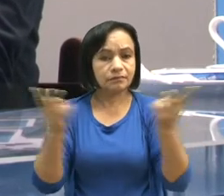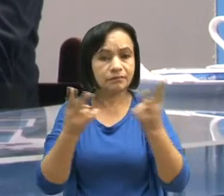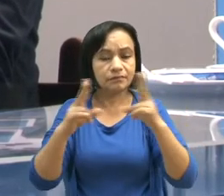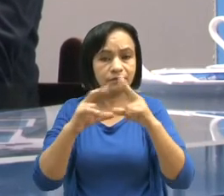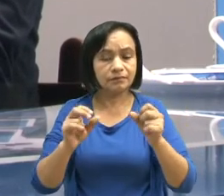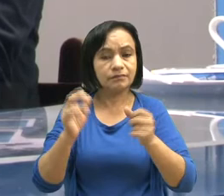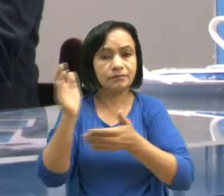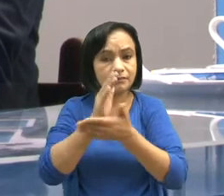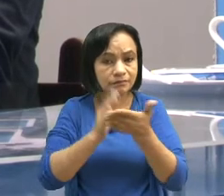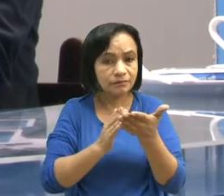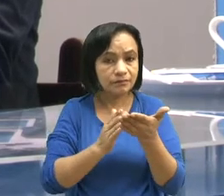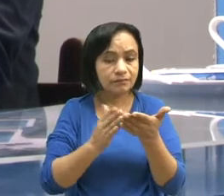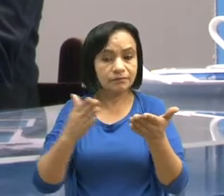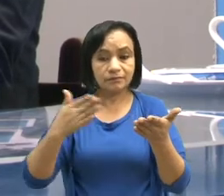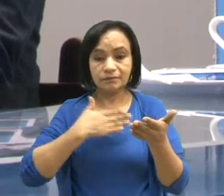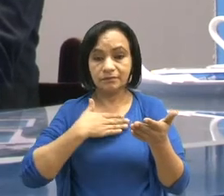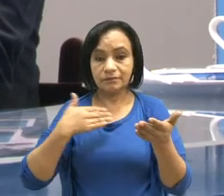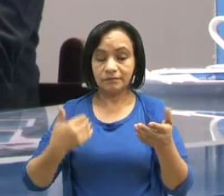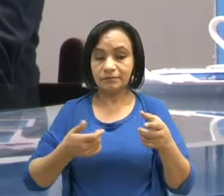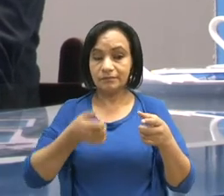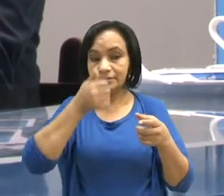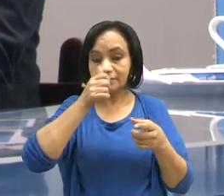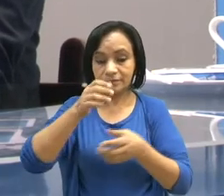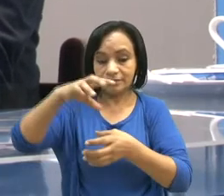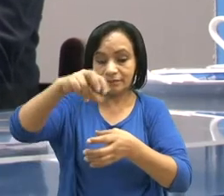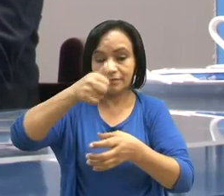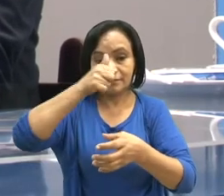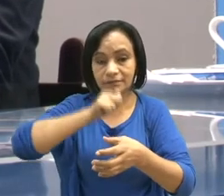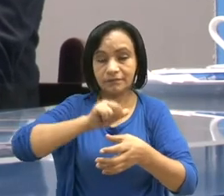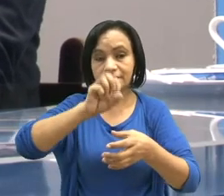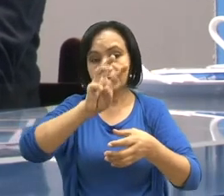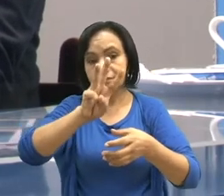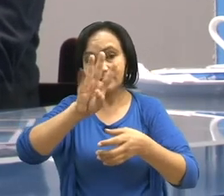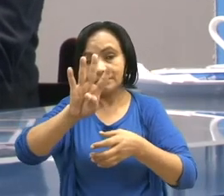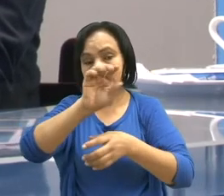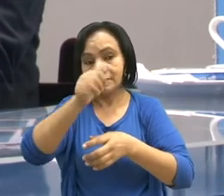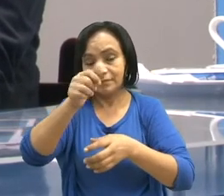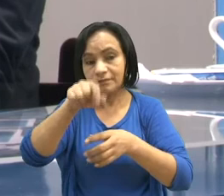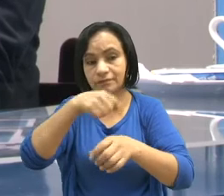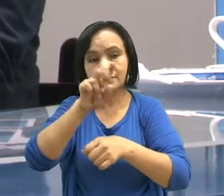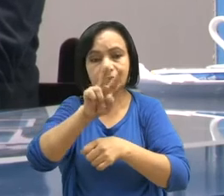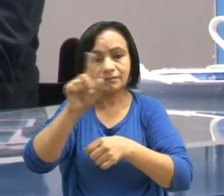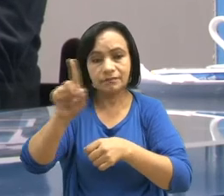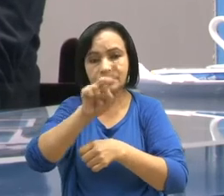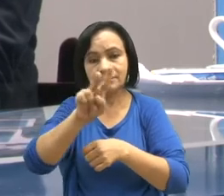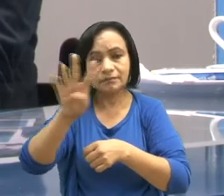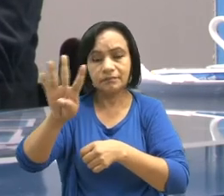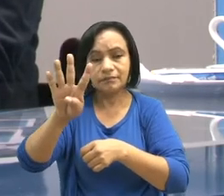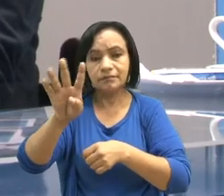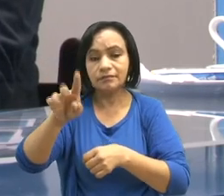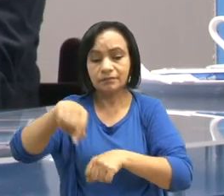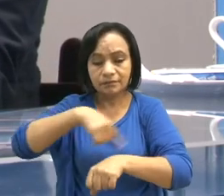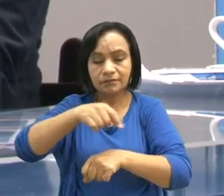tener, algunos, mejorado su servicio de agua, que si tenían 3, 4, 6 horas, van a tener 20, 21, 22, hasta 24 horas diario